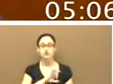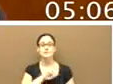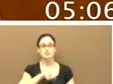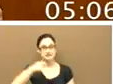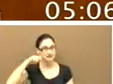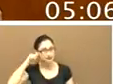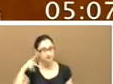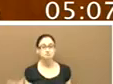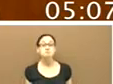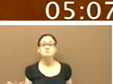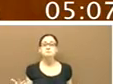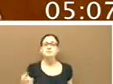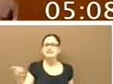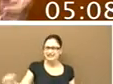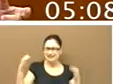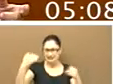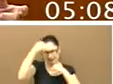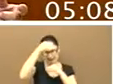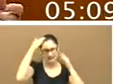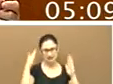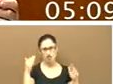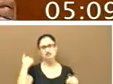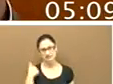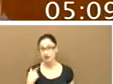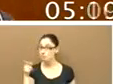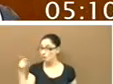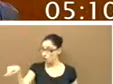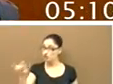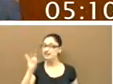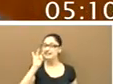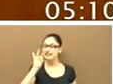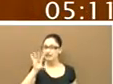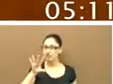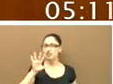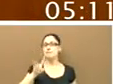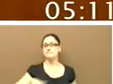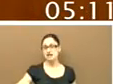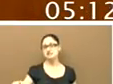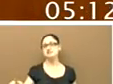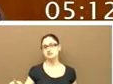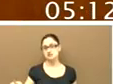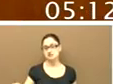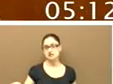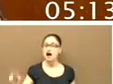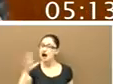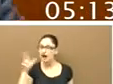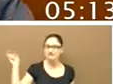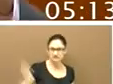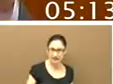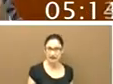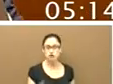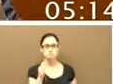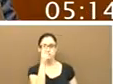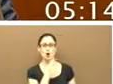hay que estar centrado realmente después de 15 meses y tener mucha osadía para salir de aquí y haberse comprometido